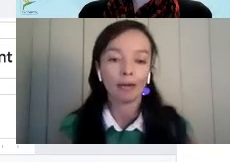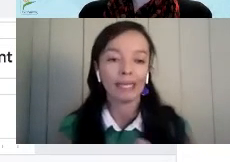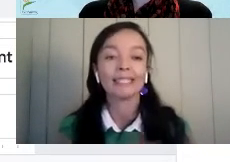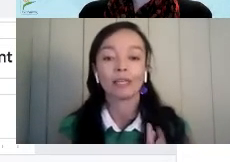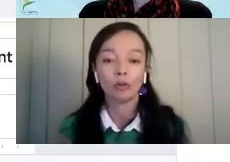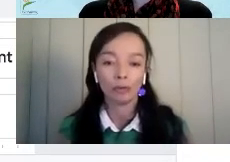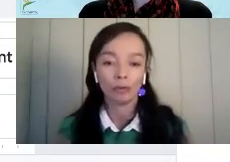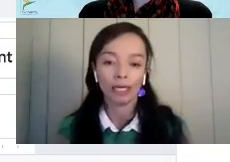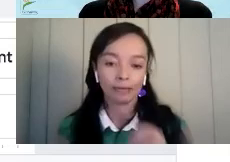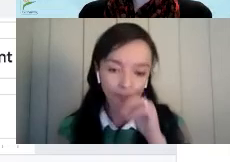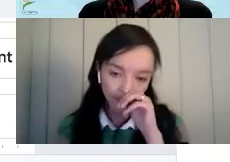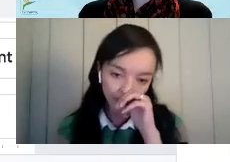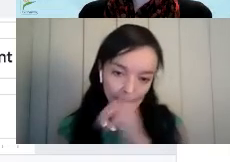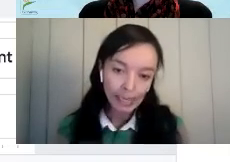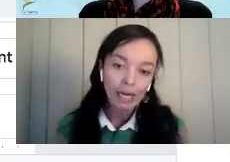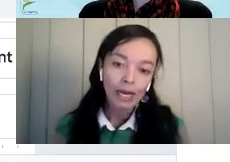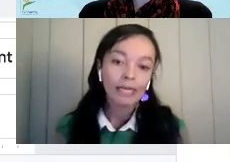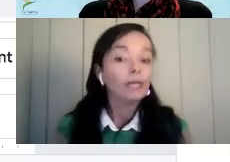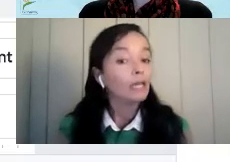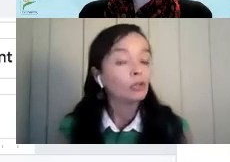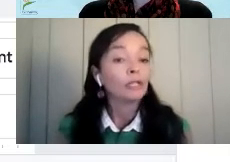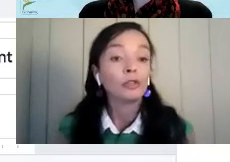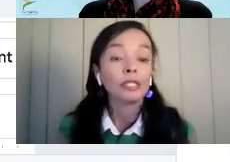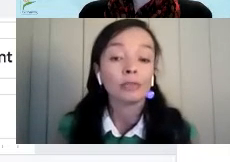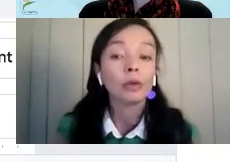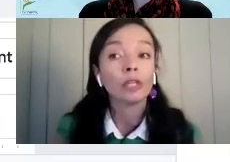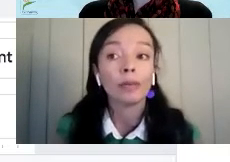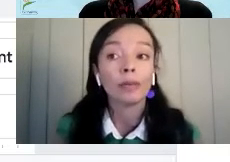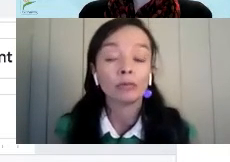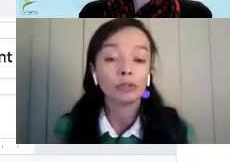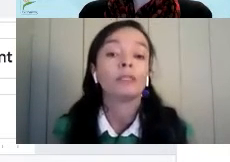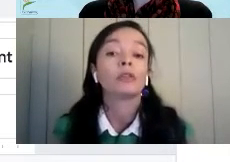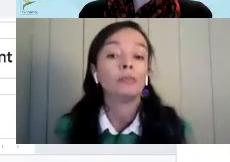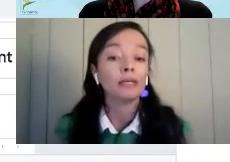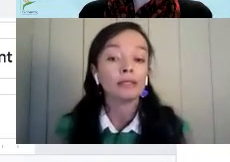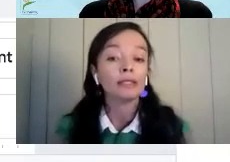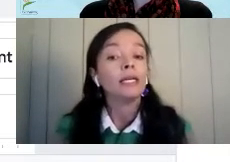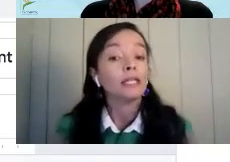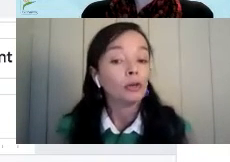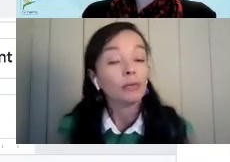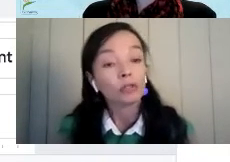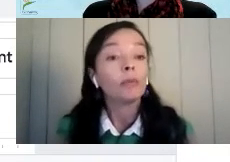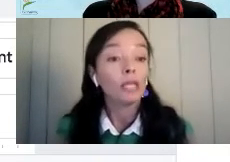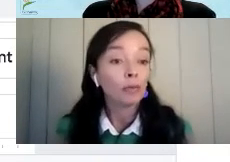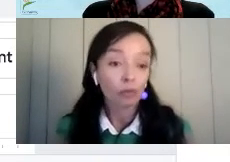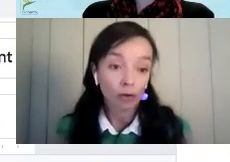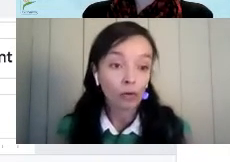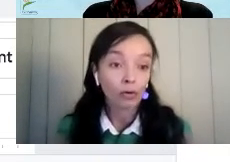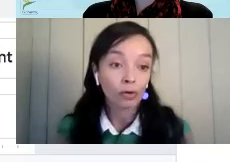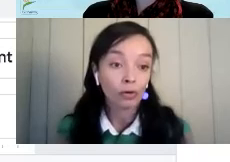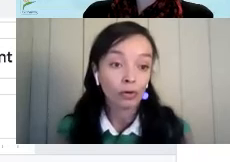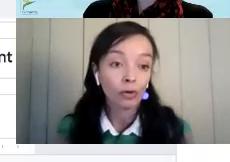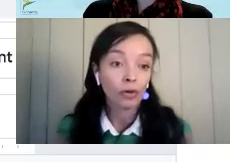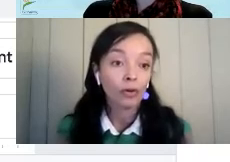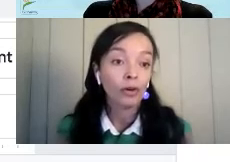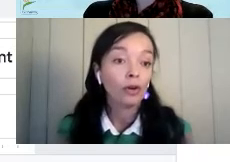que el hable, que se comunique. Y las oraciones, las preguntas van a ser mucho más completas. Quiero más comida, por favor.